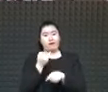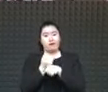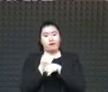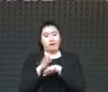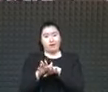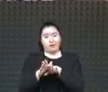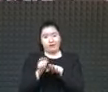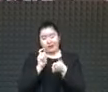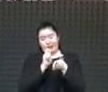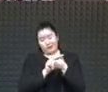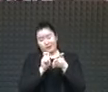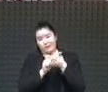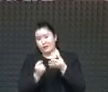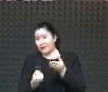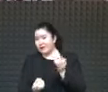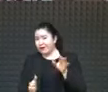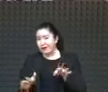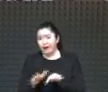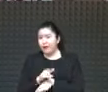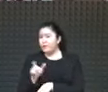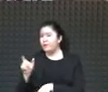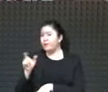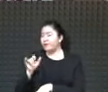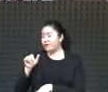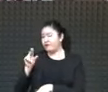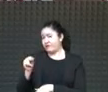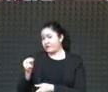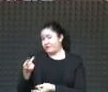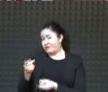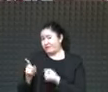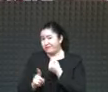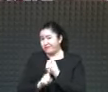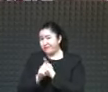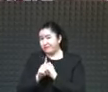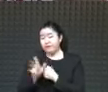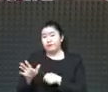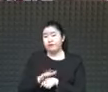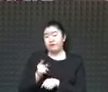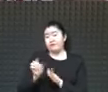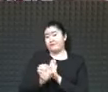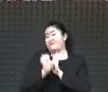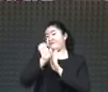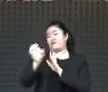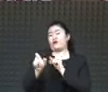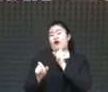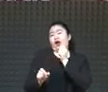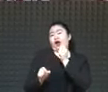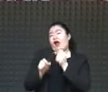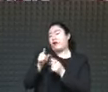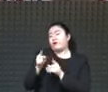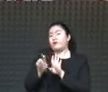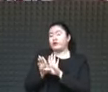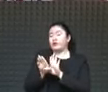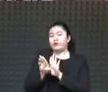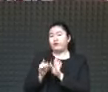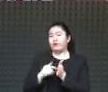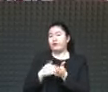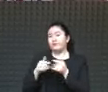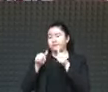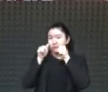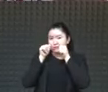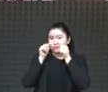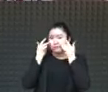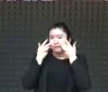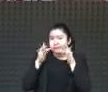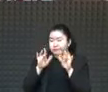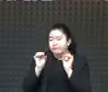de los niños? O sea, ¿esto no va a interferir? Porque, bueno, a lo mejor algunos niños se dieron de baja, como bien dice usted, algunos se sumaron.